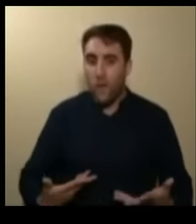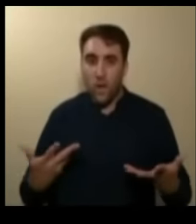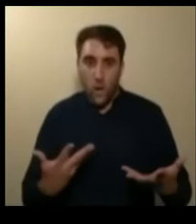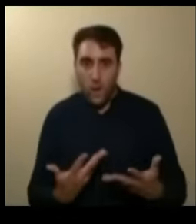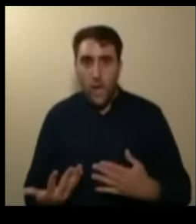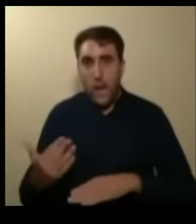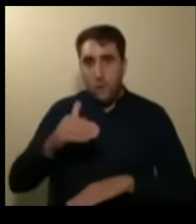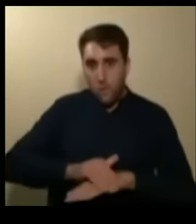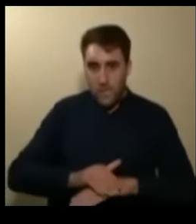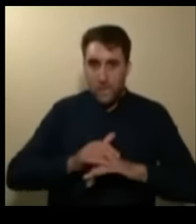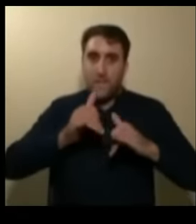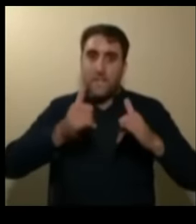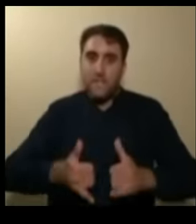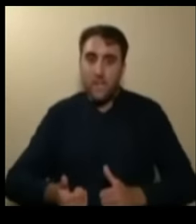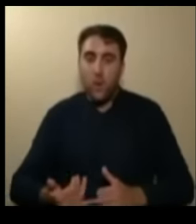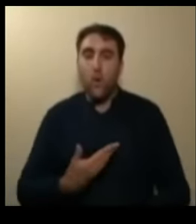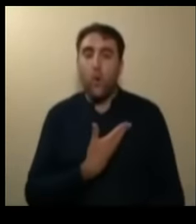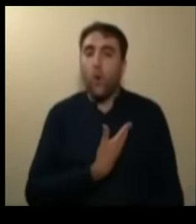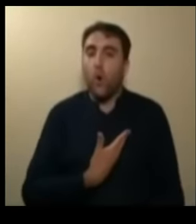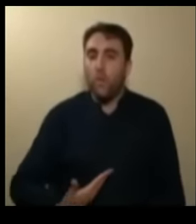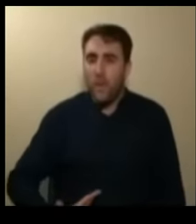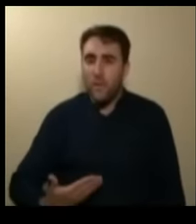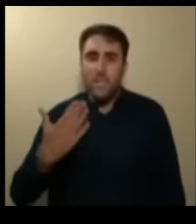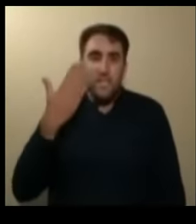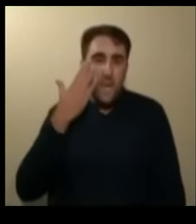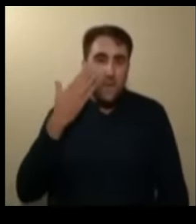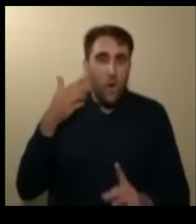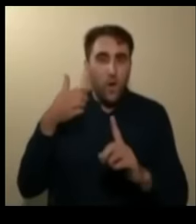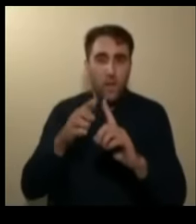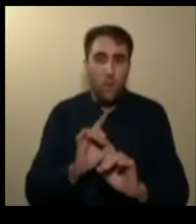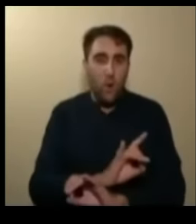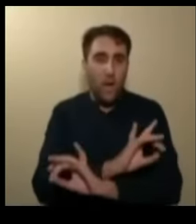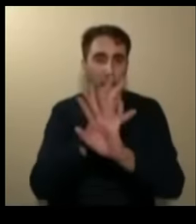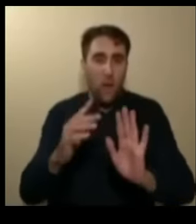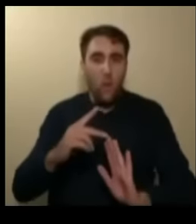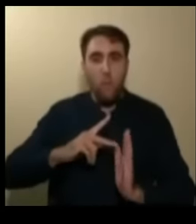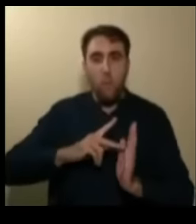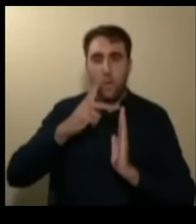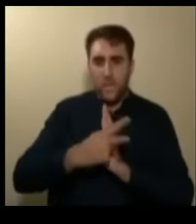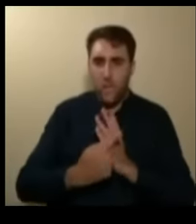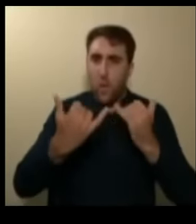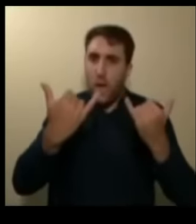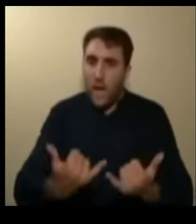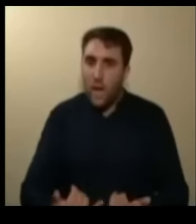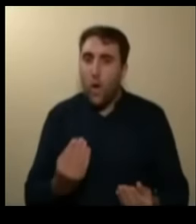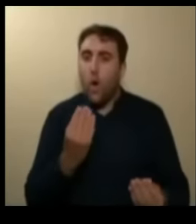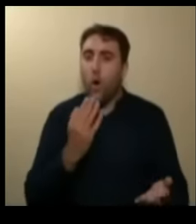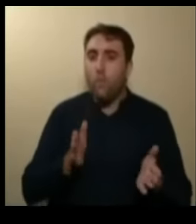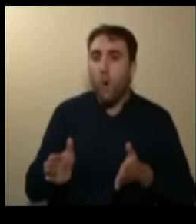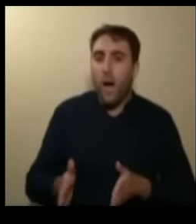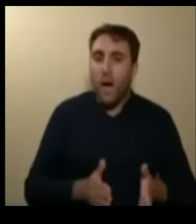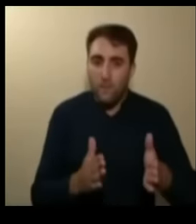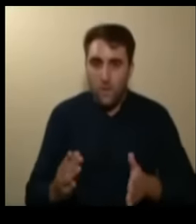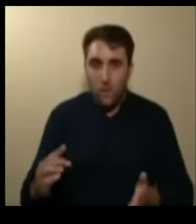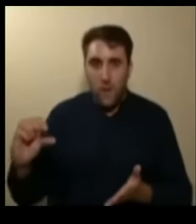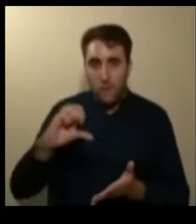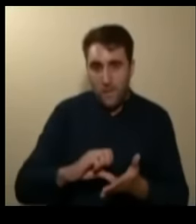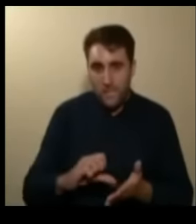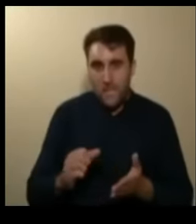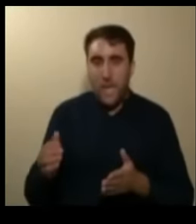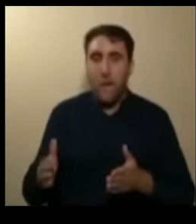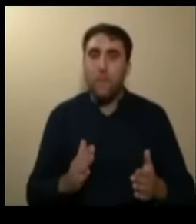está a cargo, un gobierno que tiene las cosas claras, que tiene un proyecto hacia dónde direccionar el desarrollo del Uruguay, el desarrollo